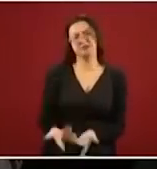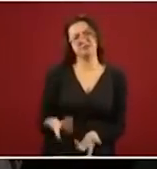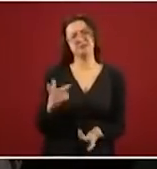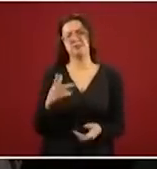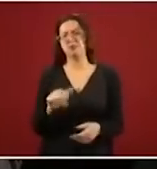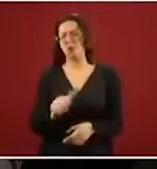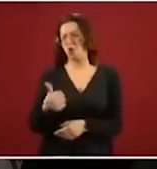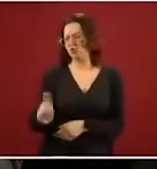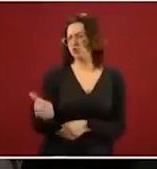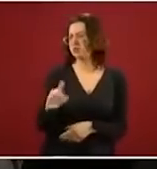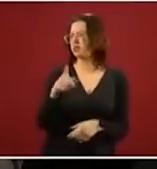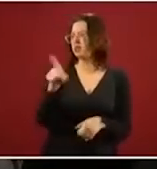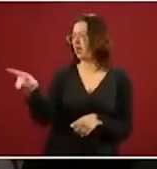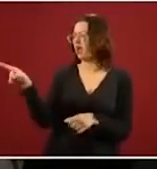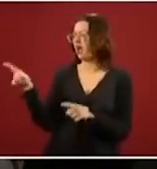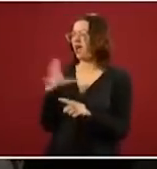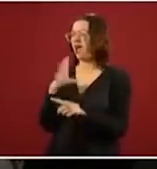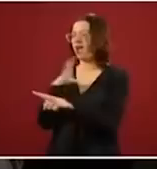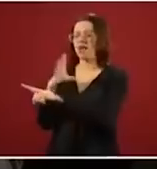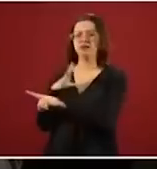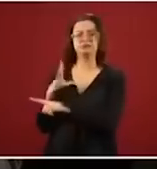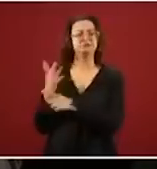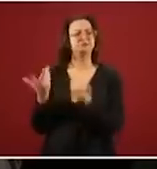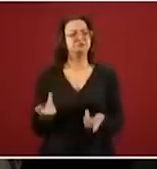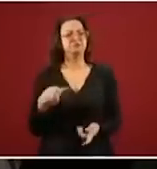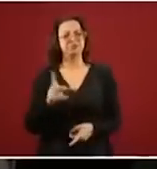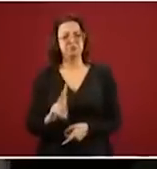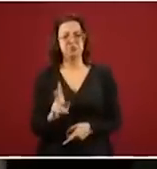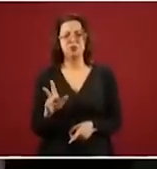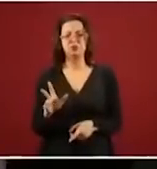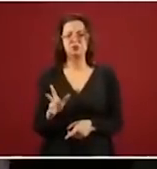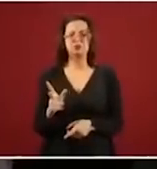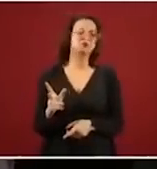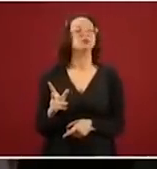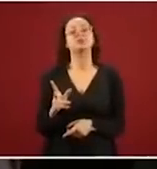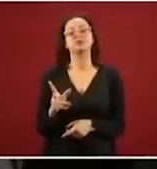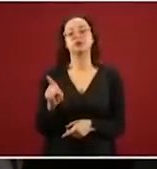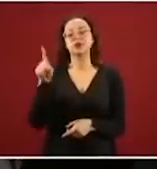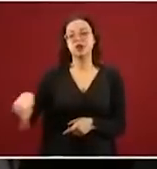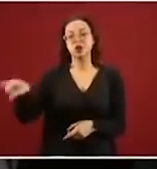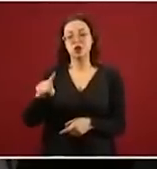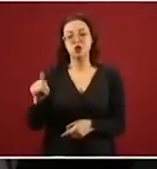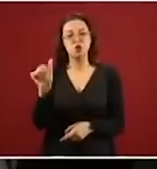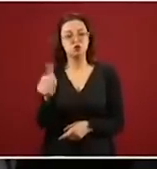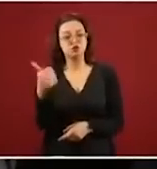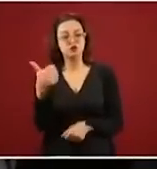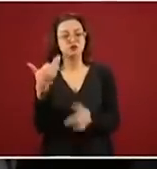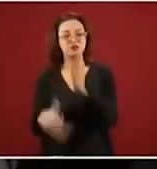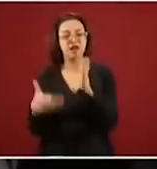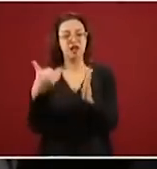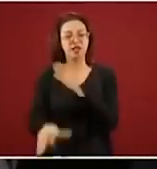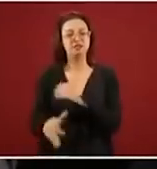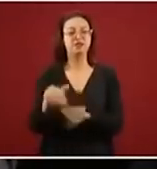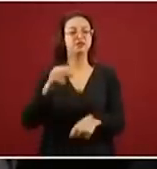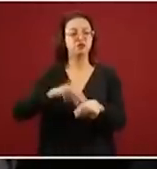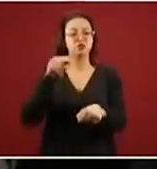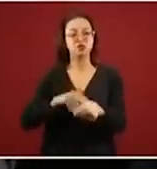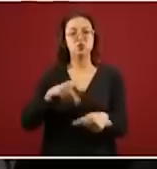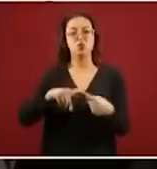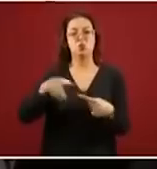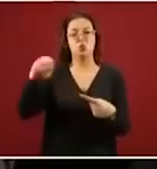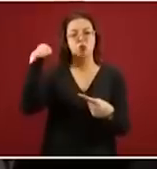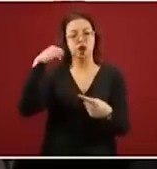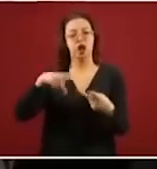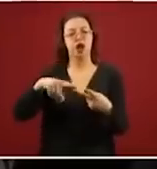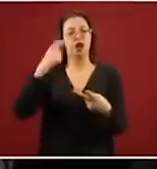las que ya están anunciadas están en lugares donde donde hace falta muchos médicos como oaxaca como